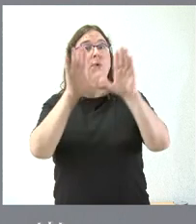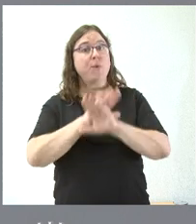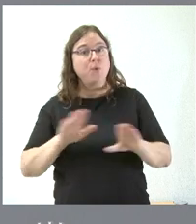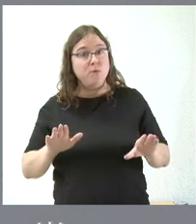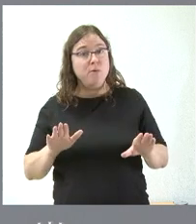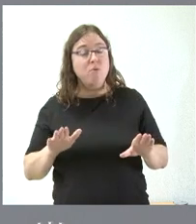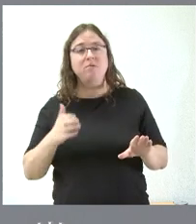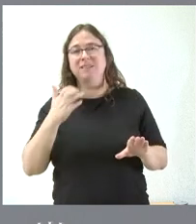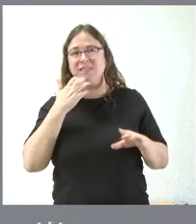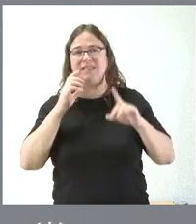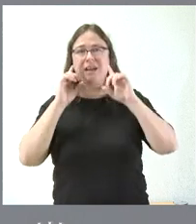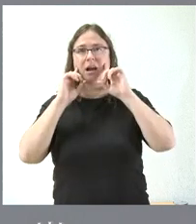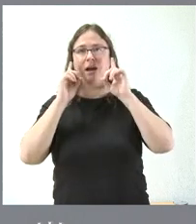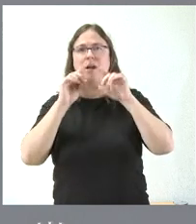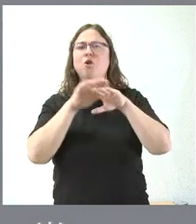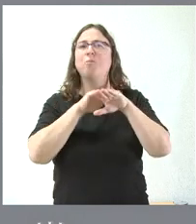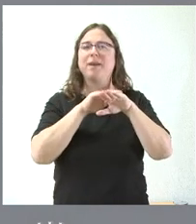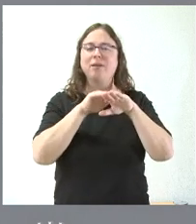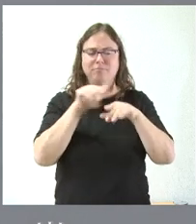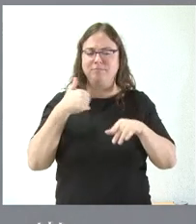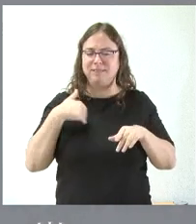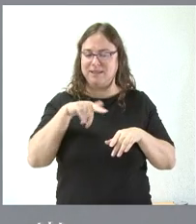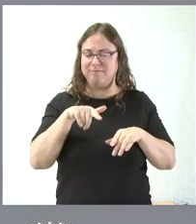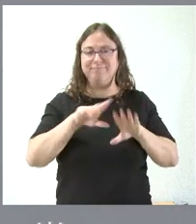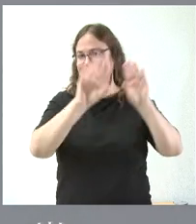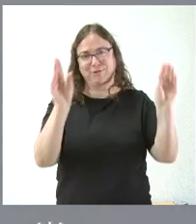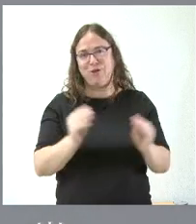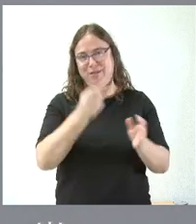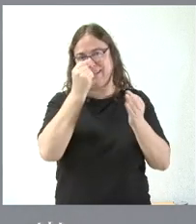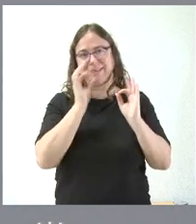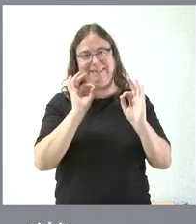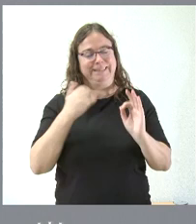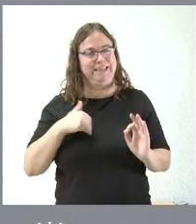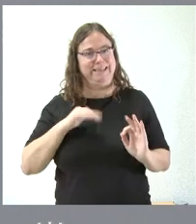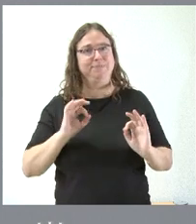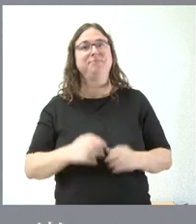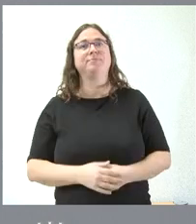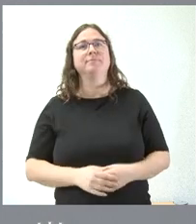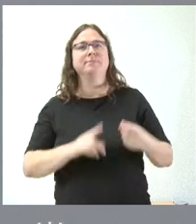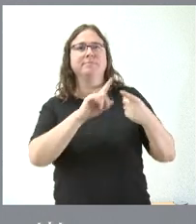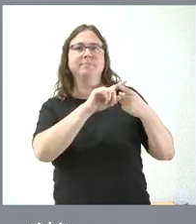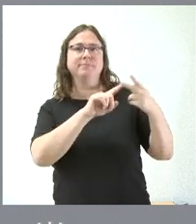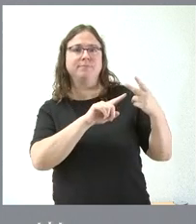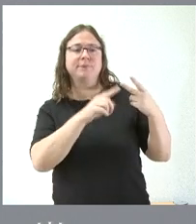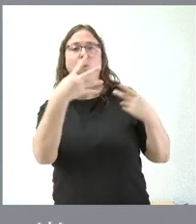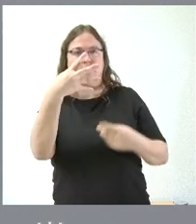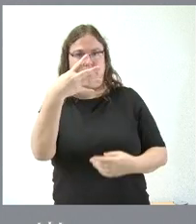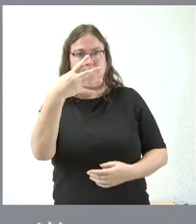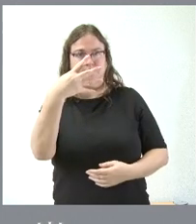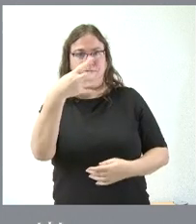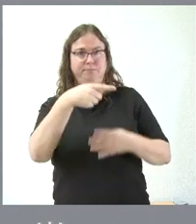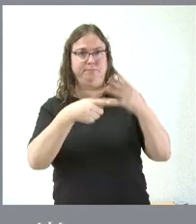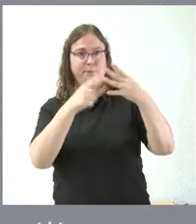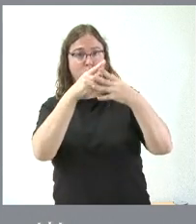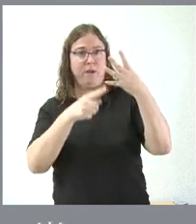eh de no perdón Ya esto era Todos los detalles que había señalado es decir que son cuatro si no me